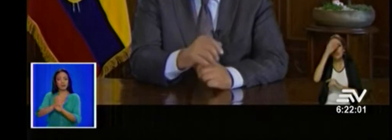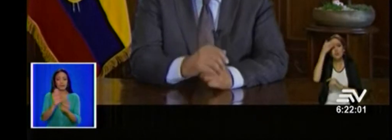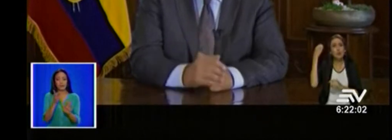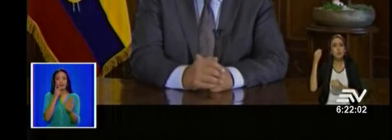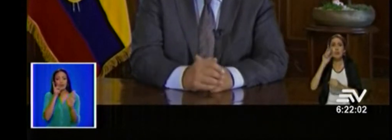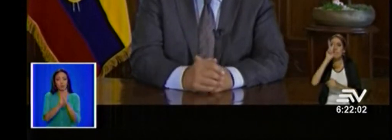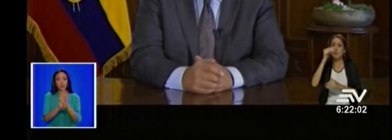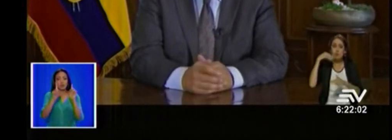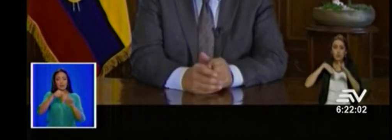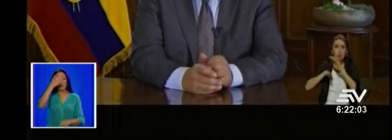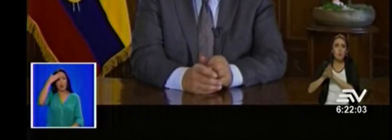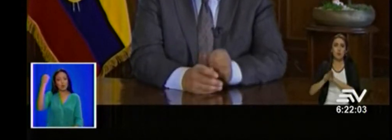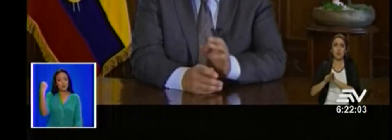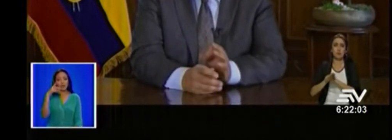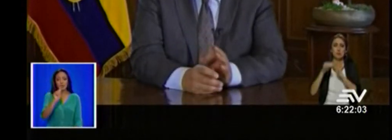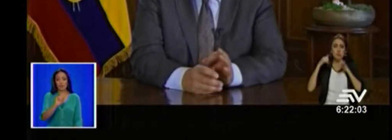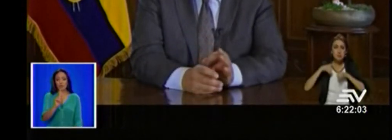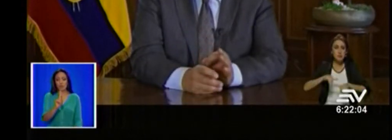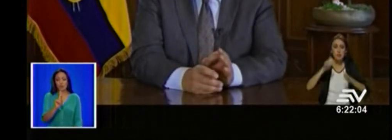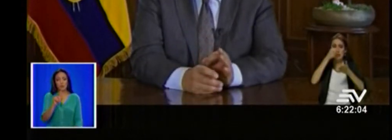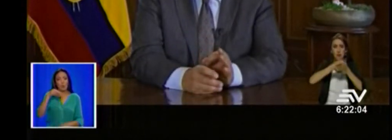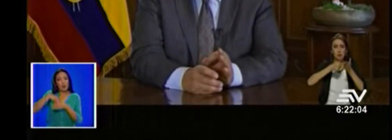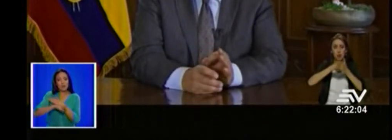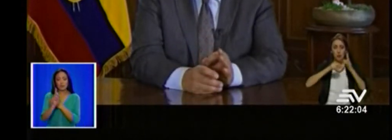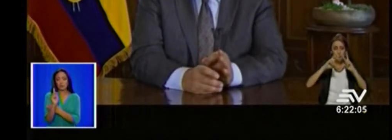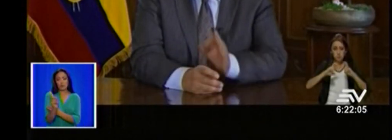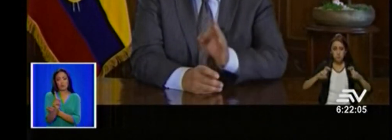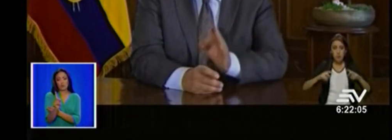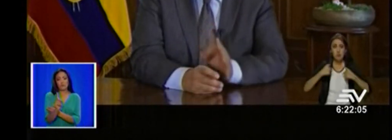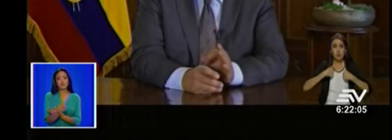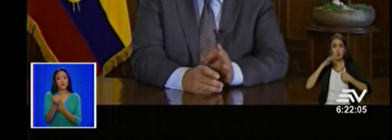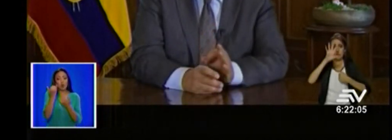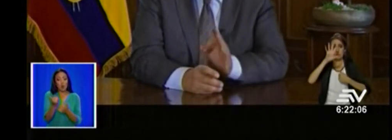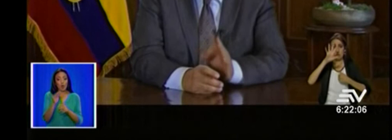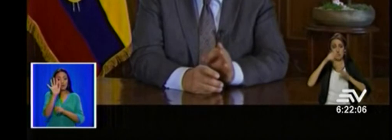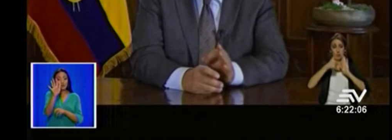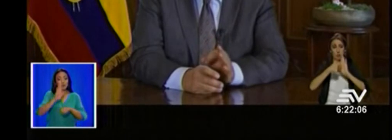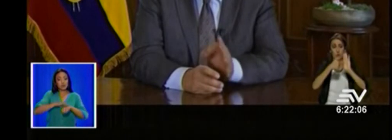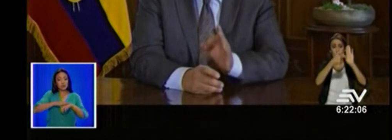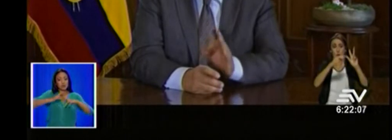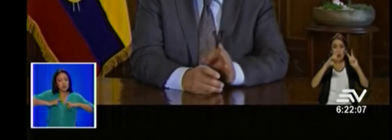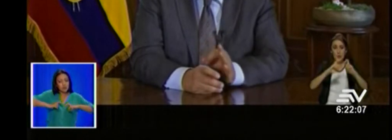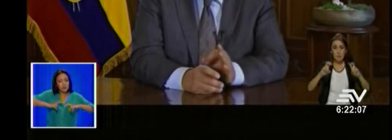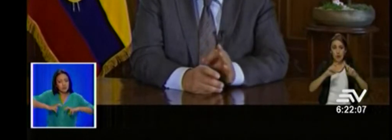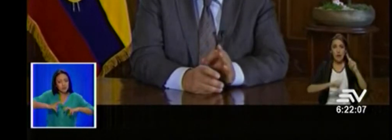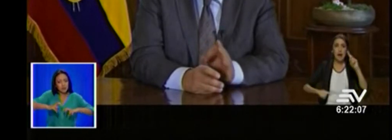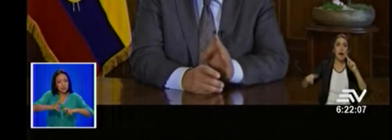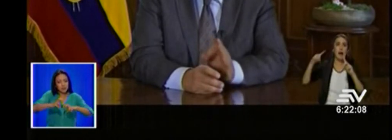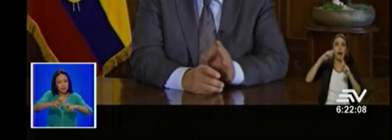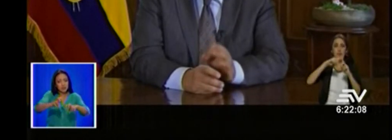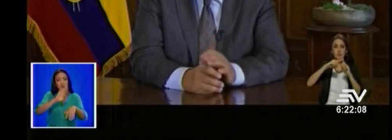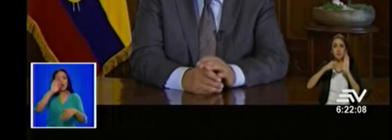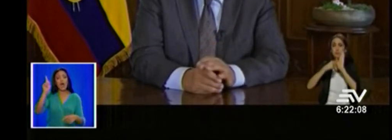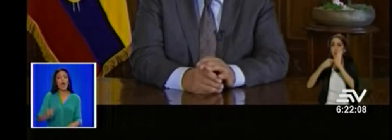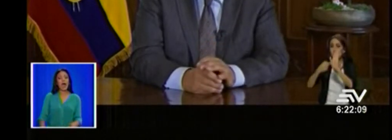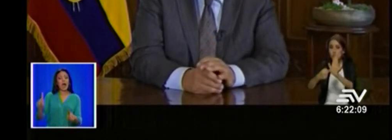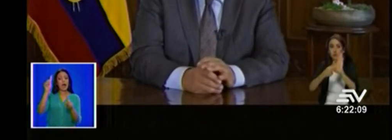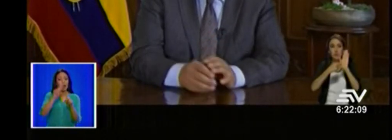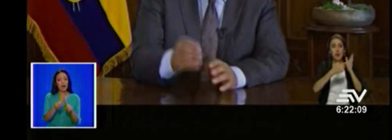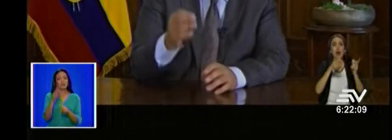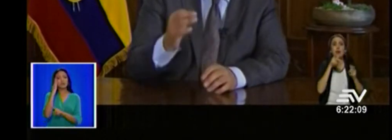dejen en el olvido. Y que estos cinco casos que entrego hoy sean investigados hasta dar con los responsables y con los